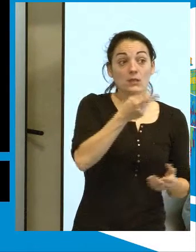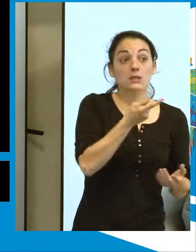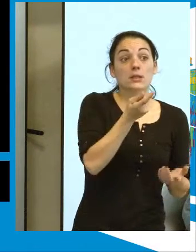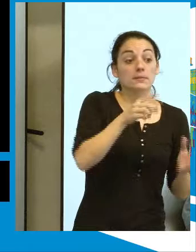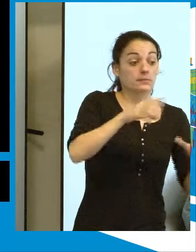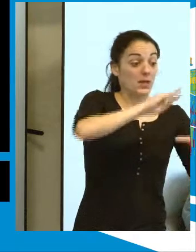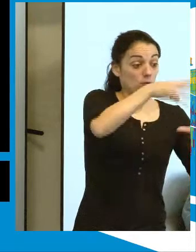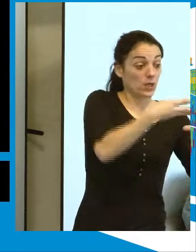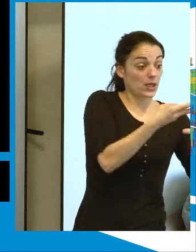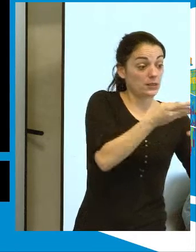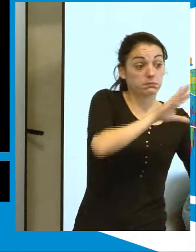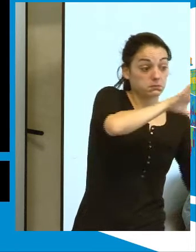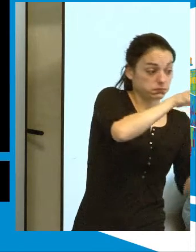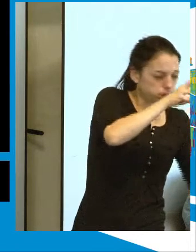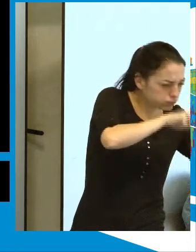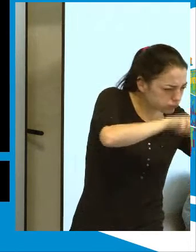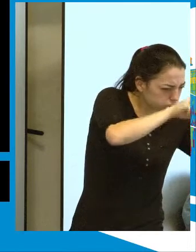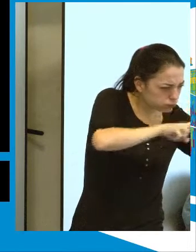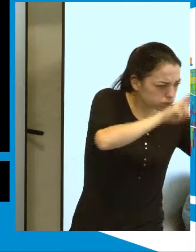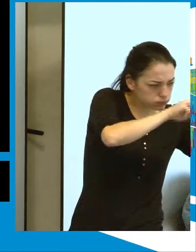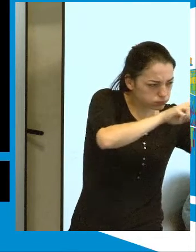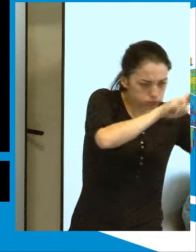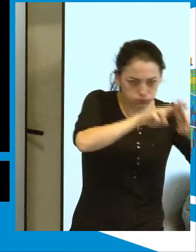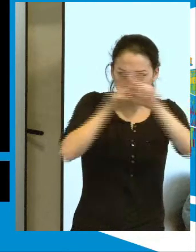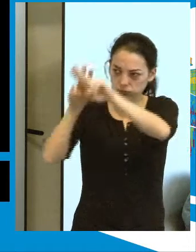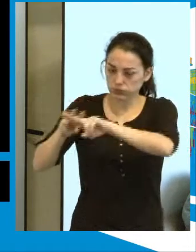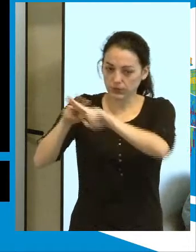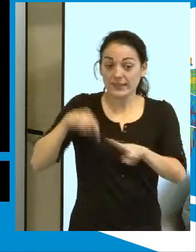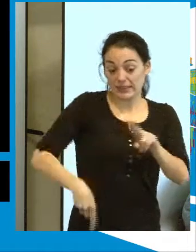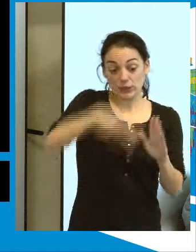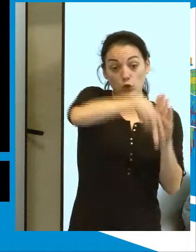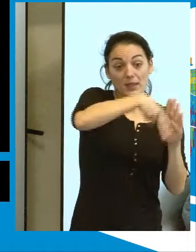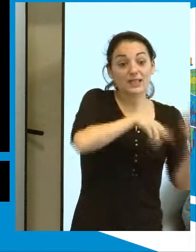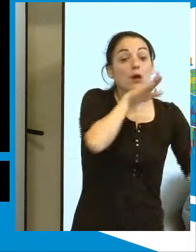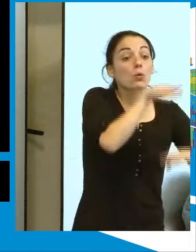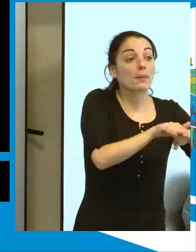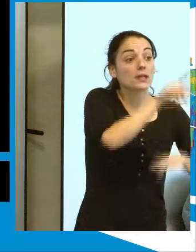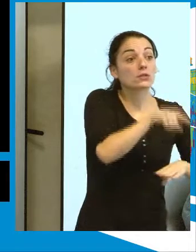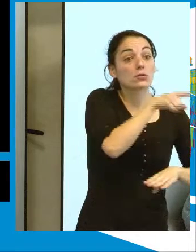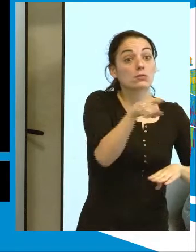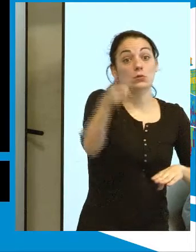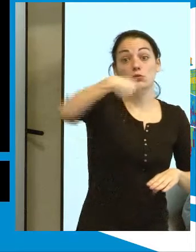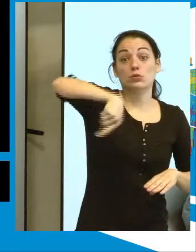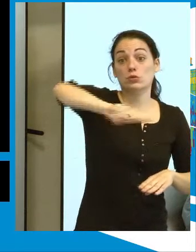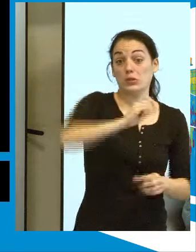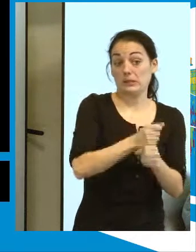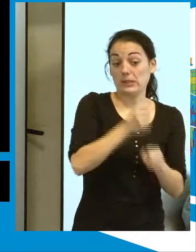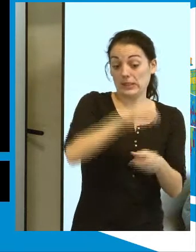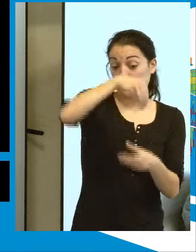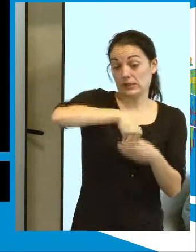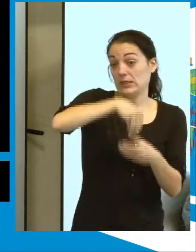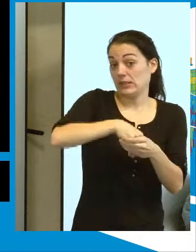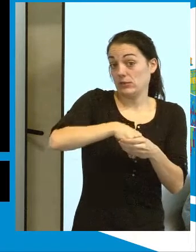diferentes portales, viendo si de manera estricta se estaba cumpliendo con esta normativa y, bueno, los que os dedicáis a esto ya sabréis que,